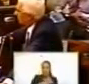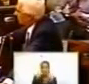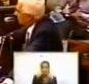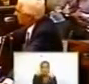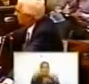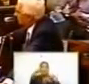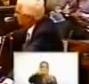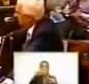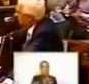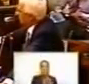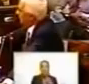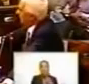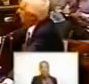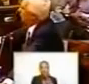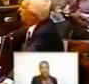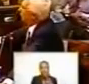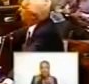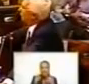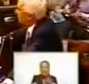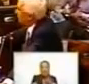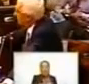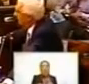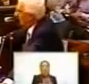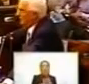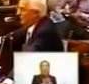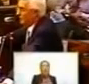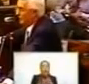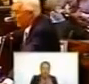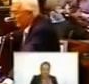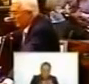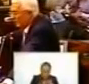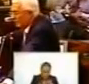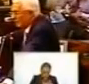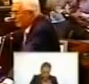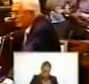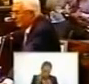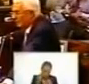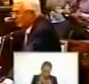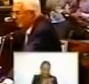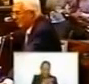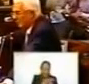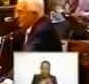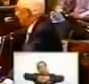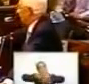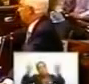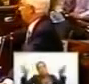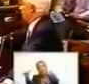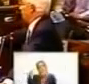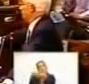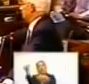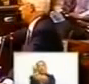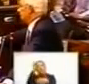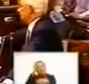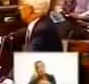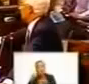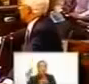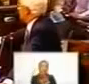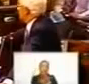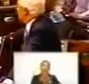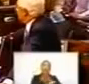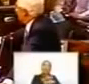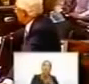al que estamos asistiendo. Una especie de acto de contrición a esta desvergüenza a la que estamos asistiendo. Y que por le pida al